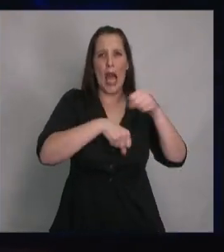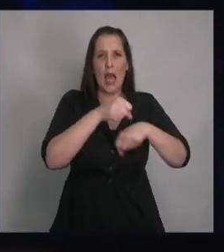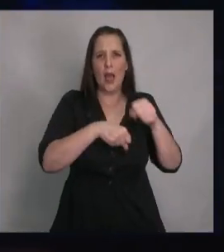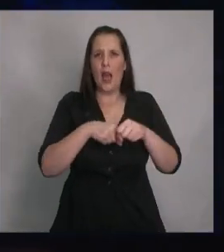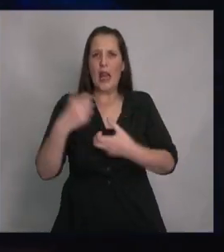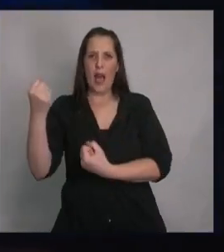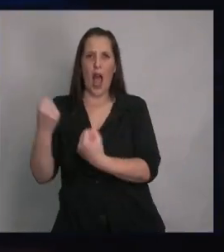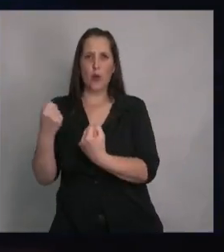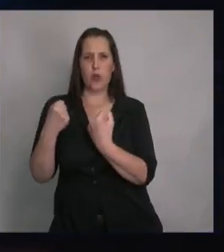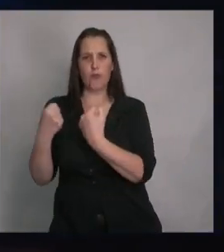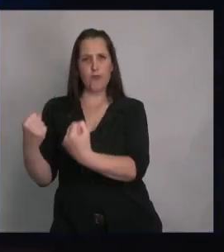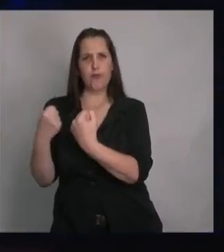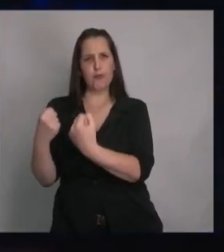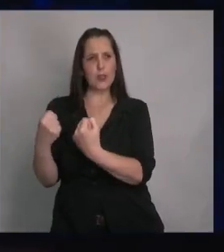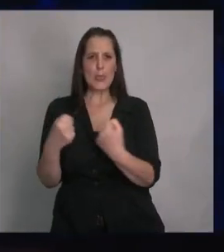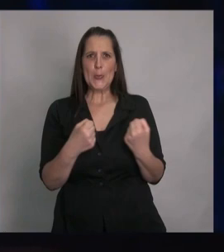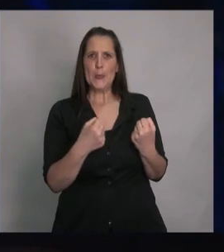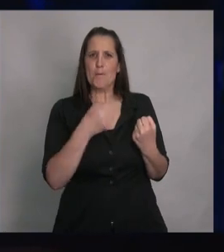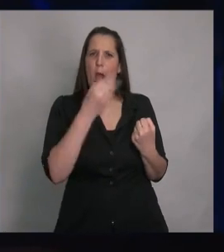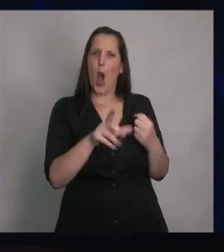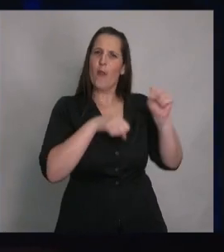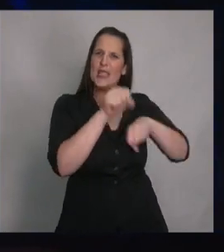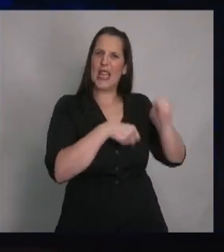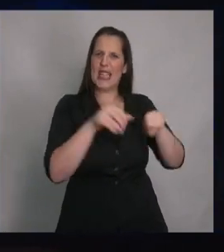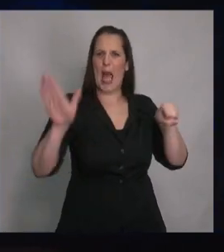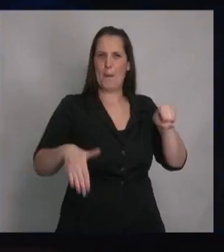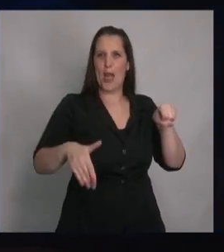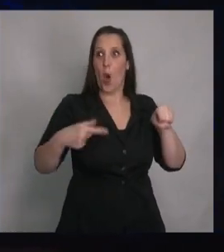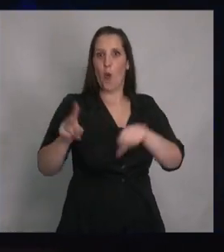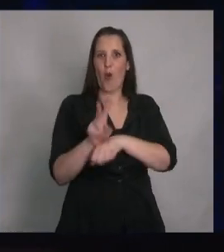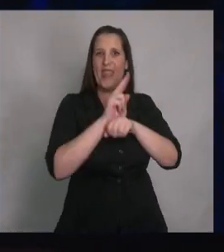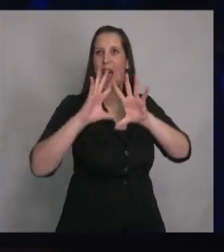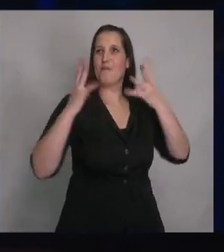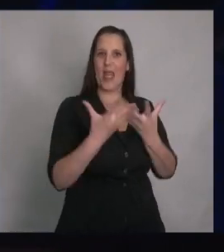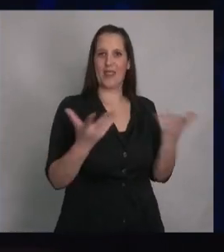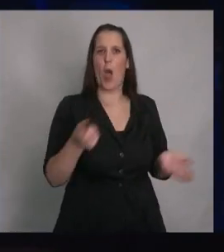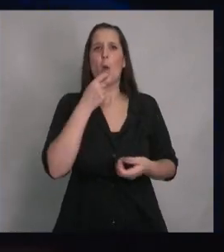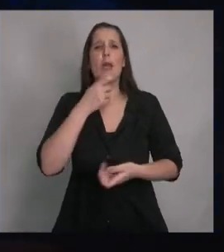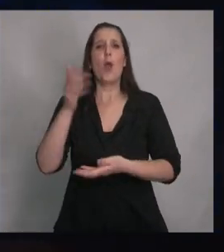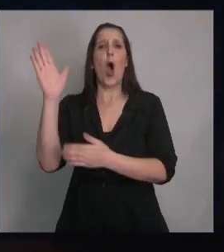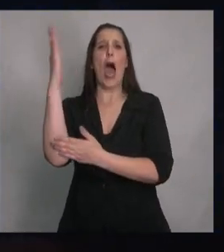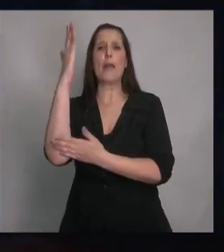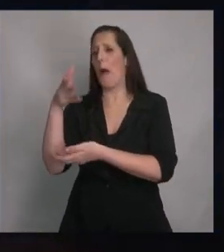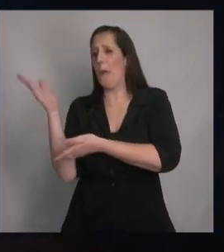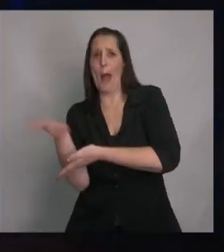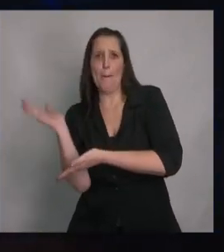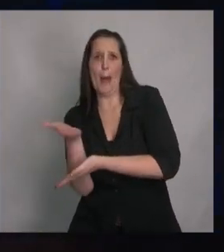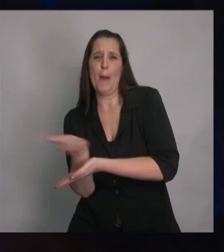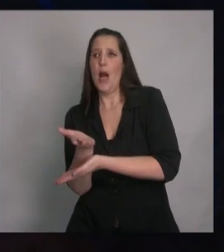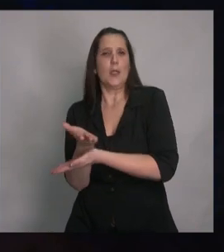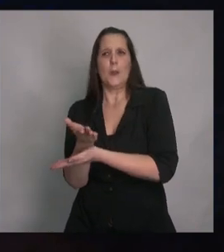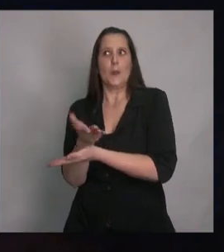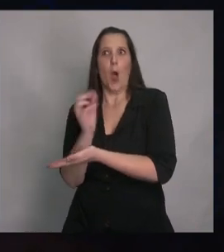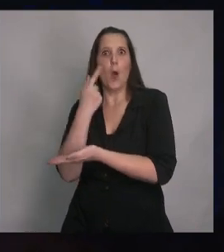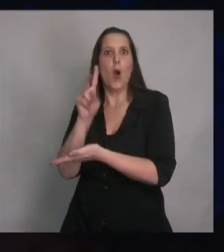que impedir que tal en el árbol que luchar contra el fracking que ordenar el territorio alrededor